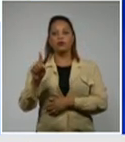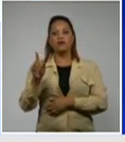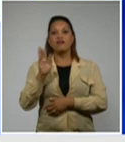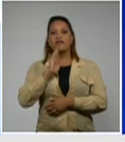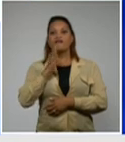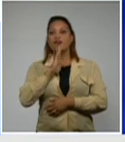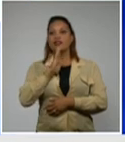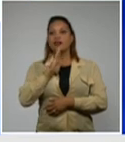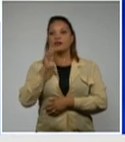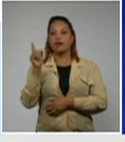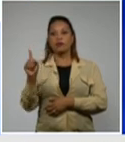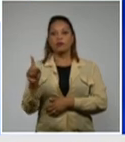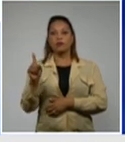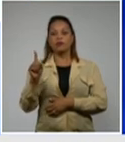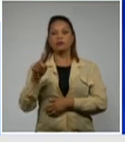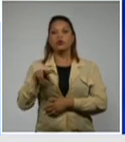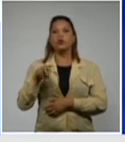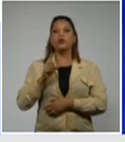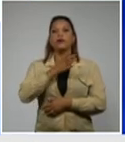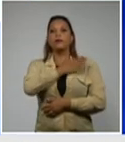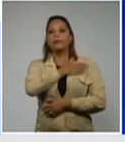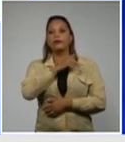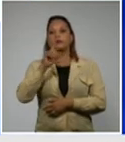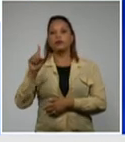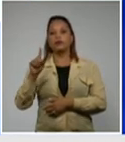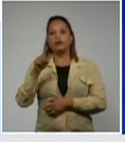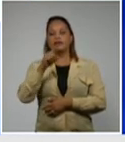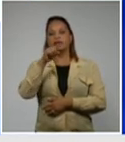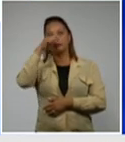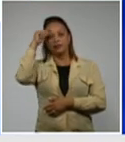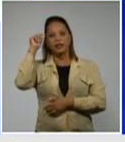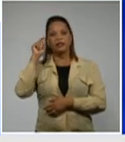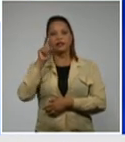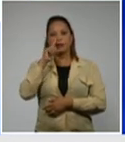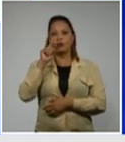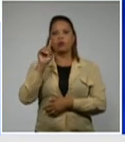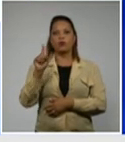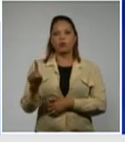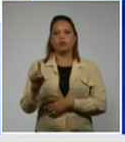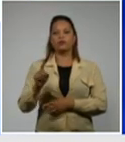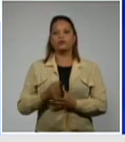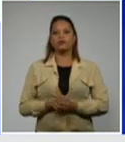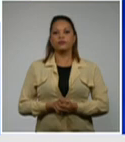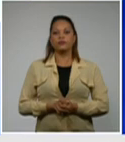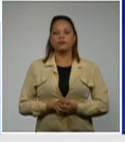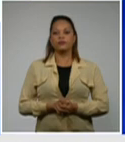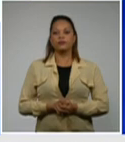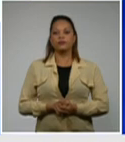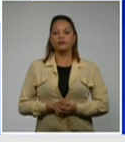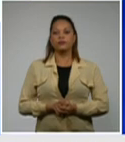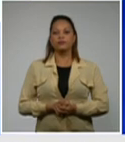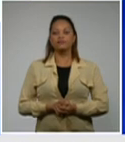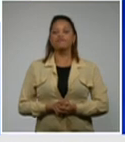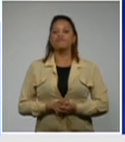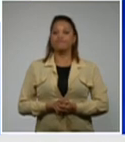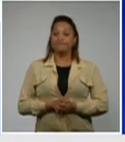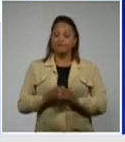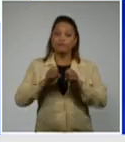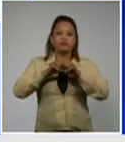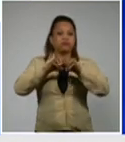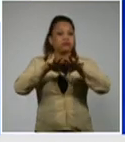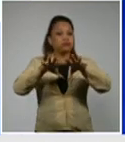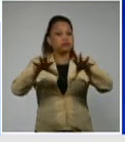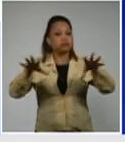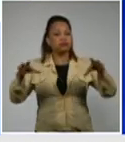Batabanó, Nueva Paz y San Nicolás con 1 cada uno. Una dispersión importante